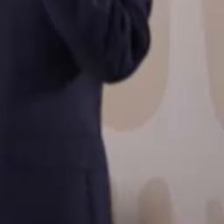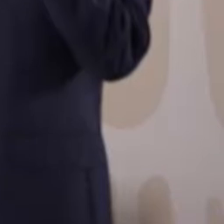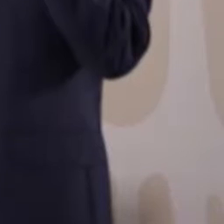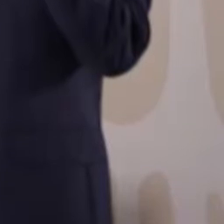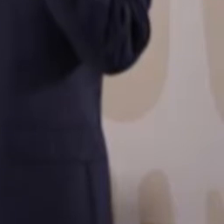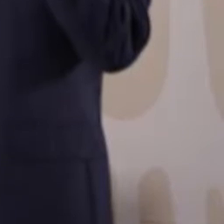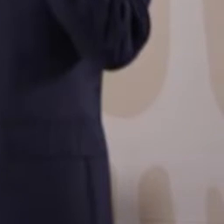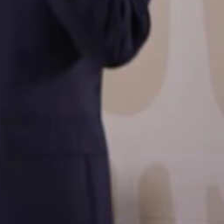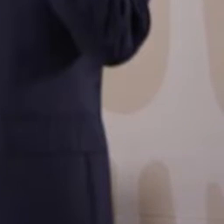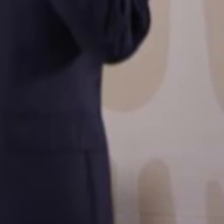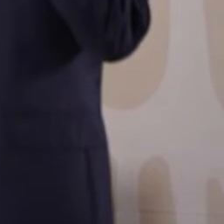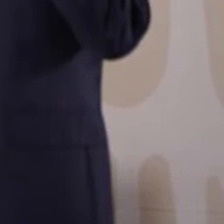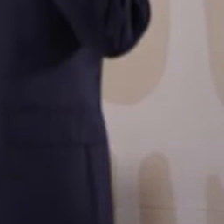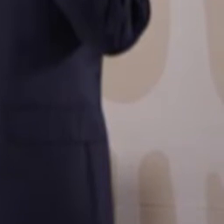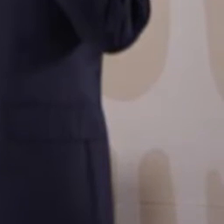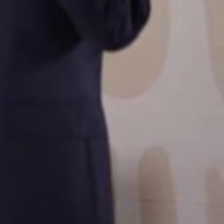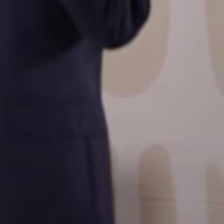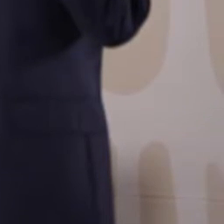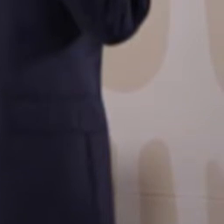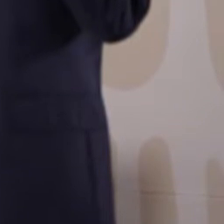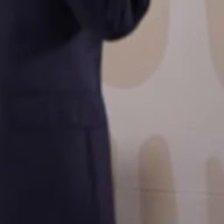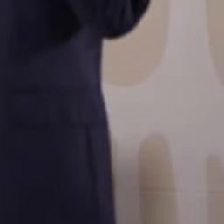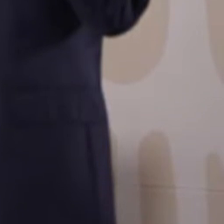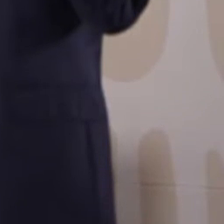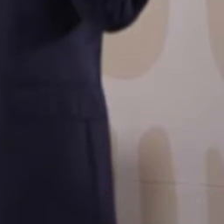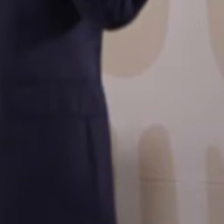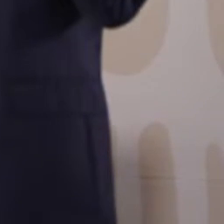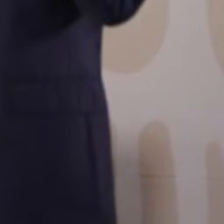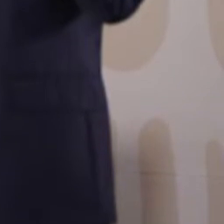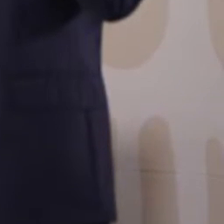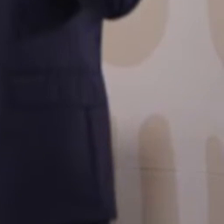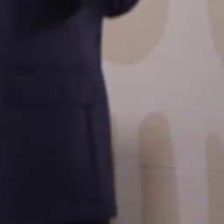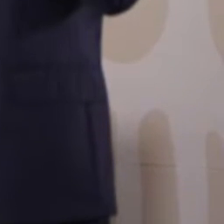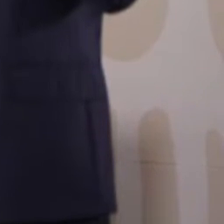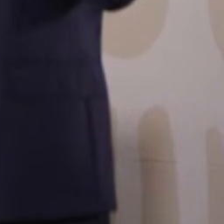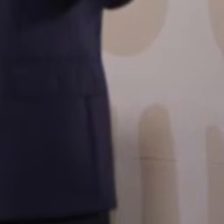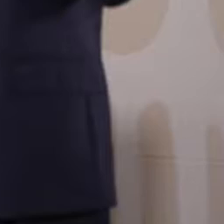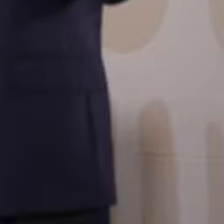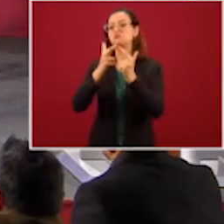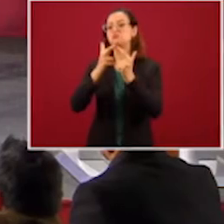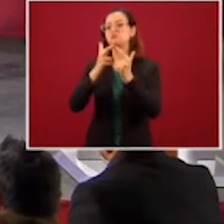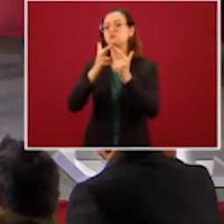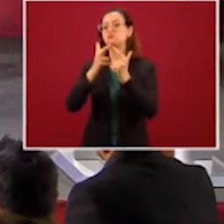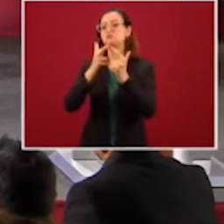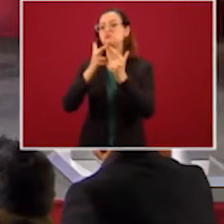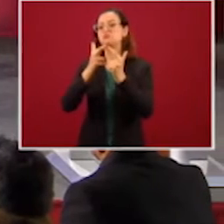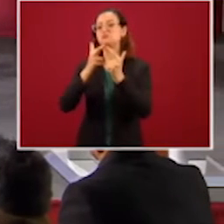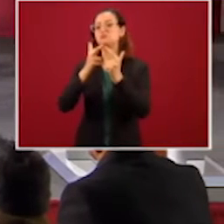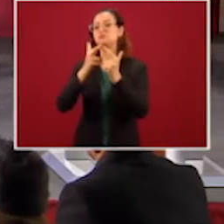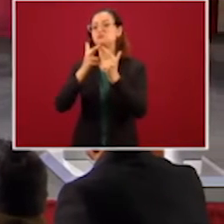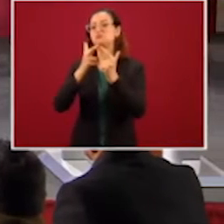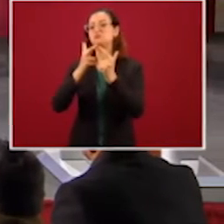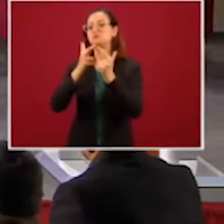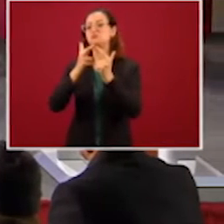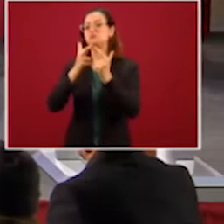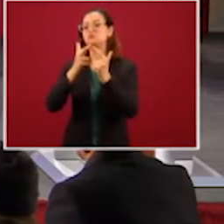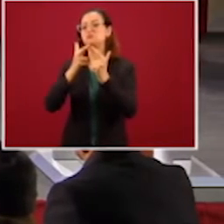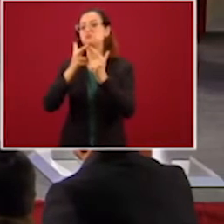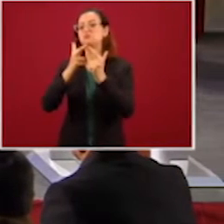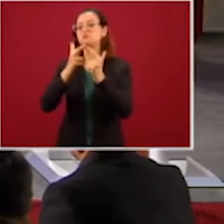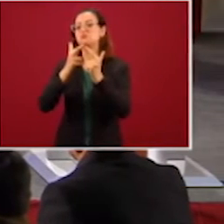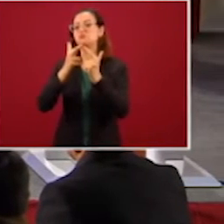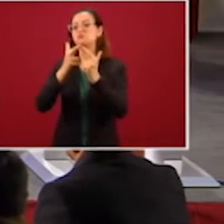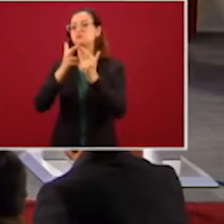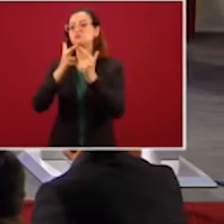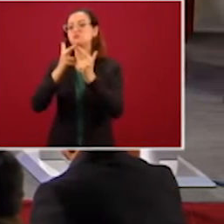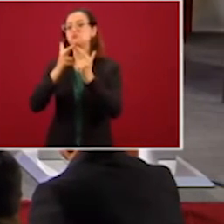el delito de feminicidio en méxico va a la baja aseguró el titular de la secretaría de seguridad y protección ciudadana alfonso durazo al